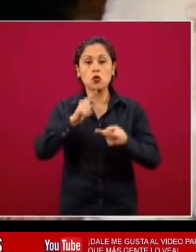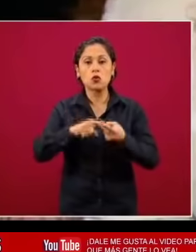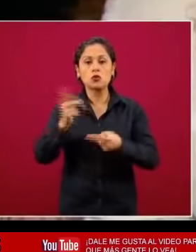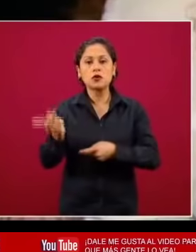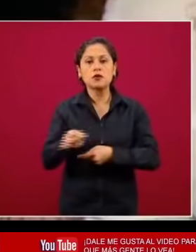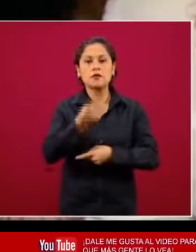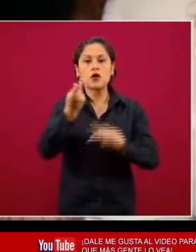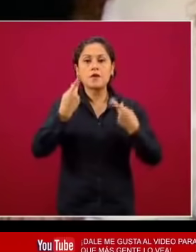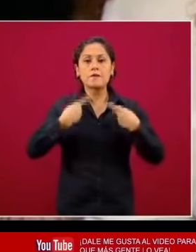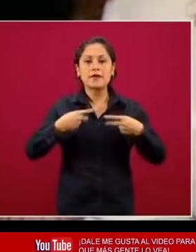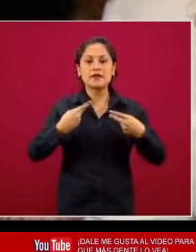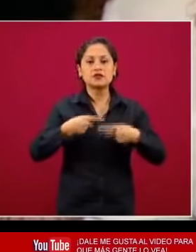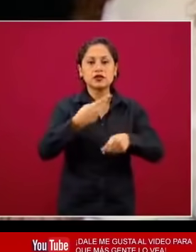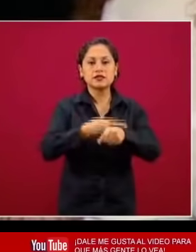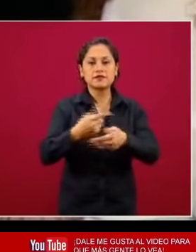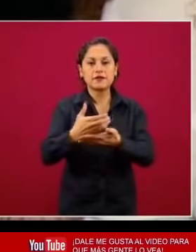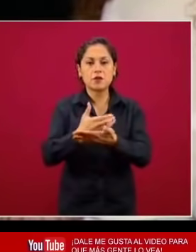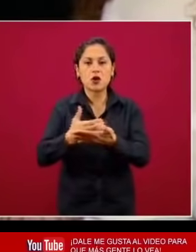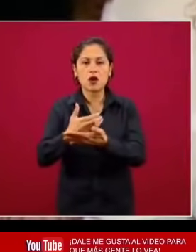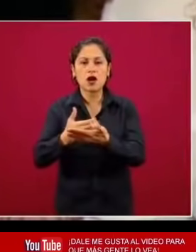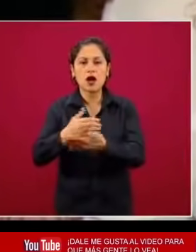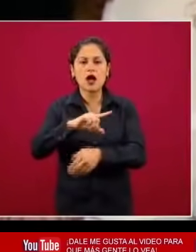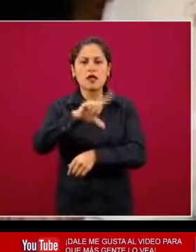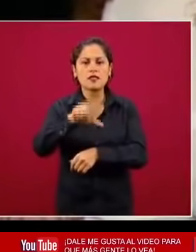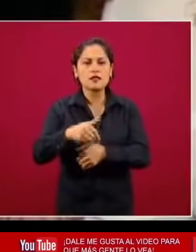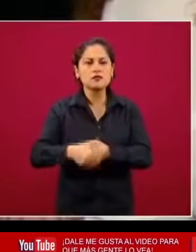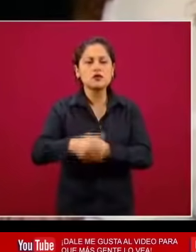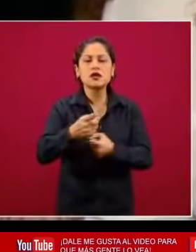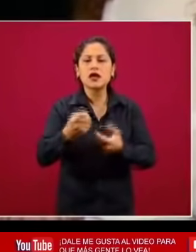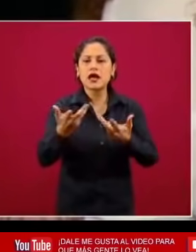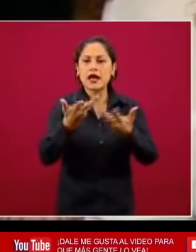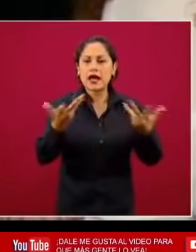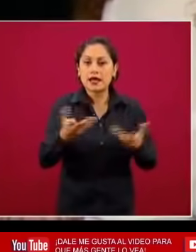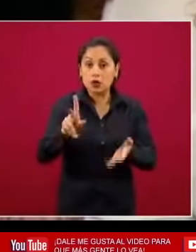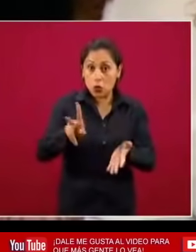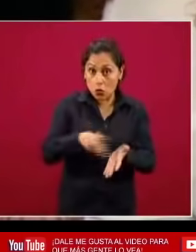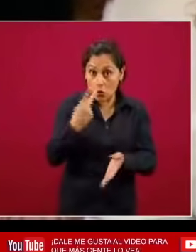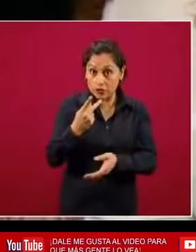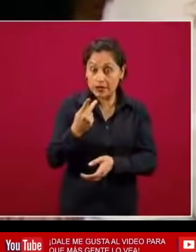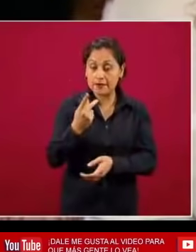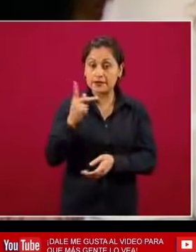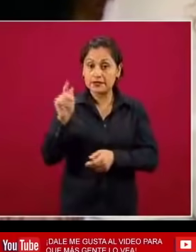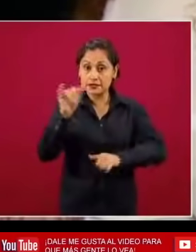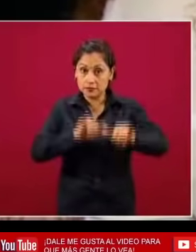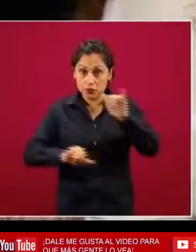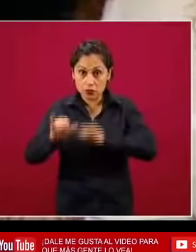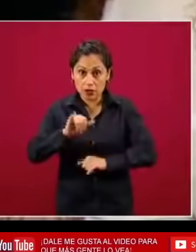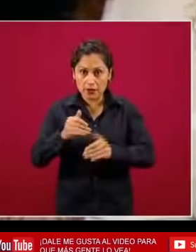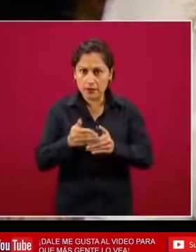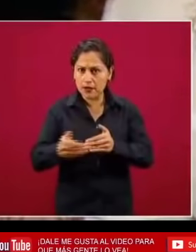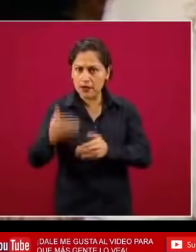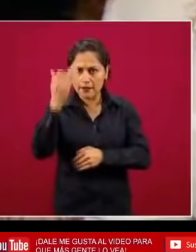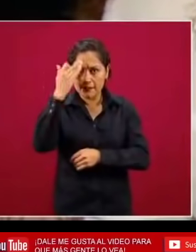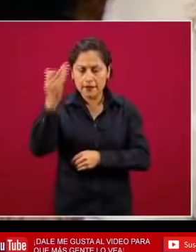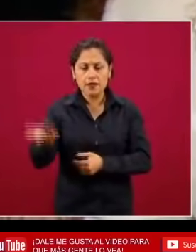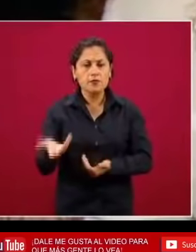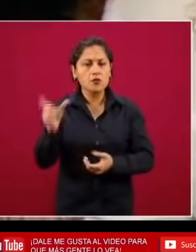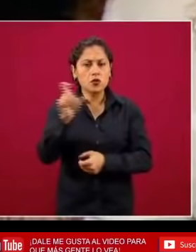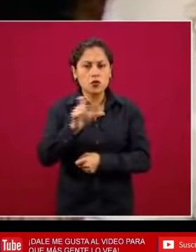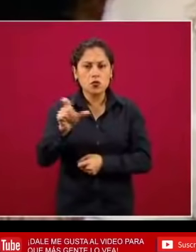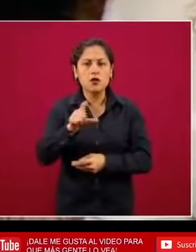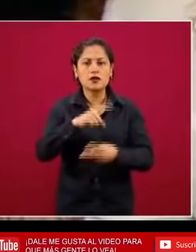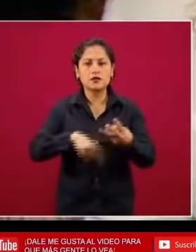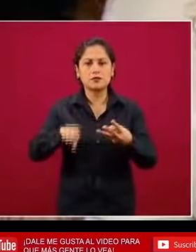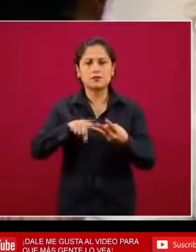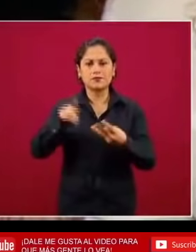deben seguir se tendrían que realizar alguna prueba después de cierto tiempo y añadiendo esto usted dijo que nos iba a dar otra explicación sobre